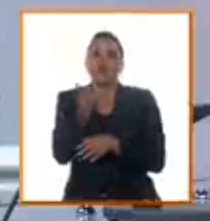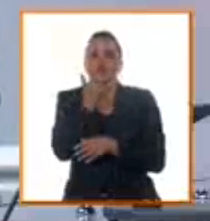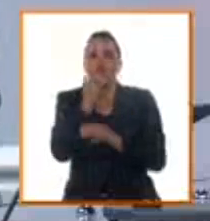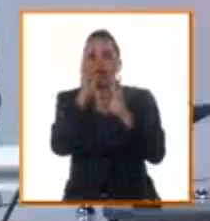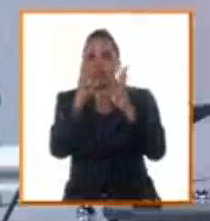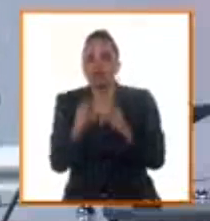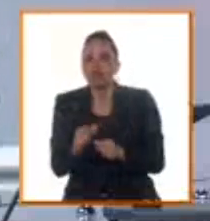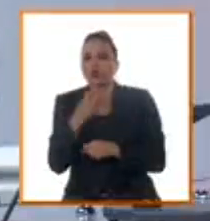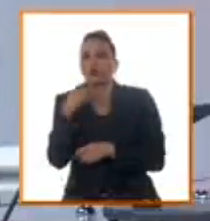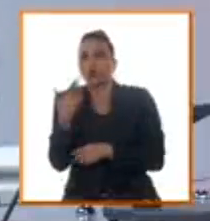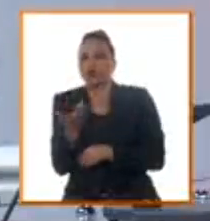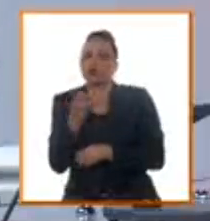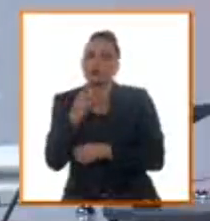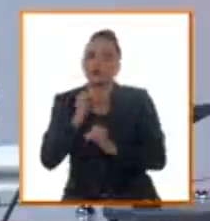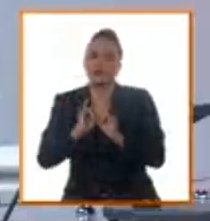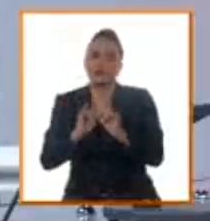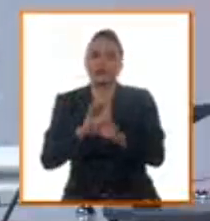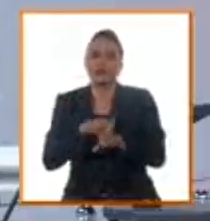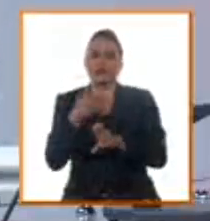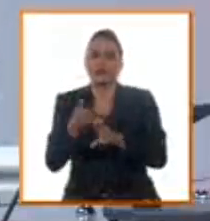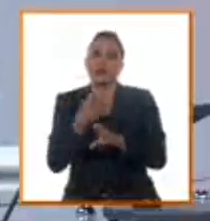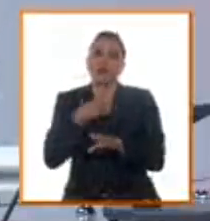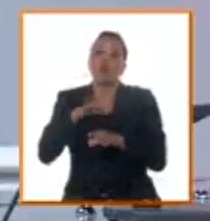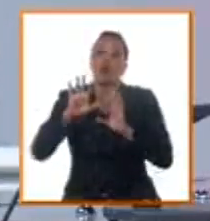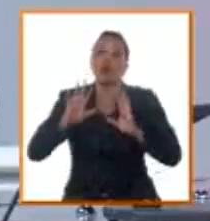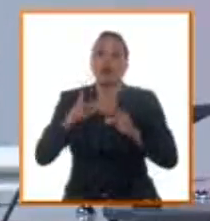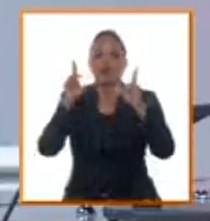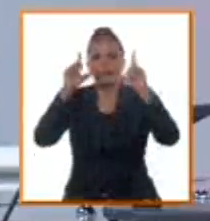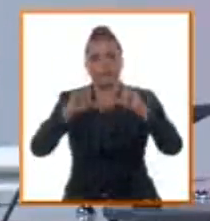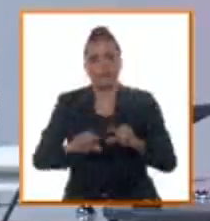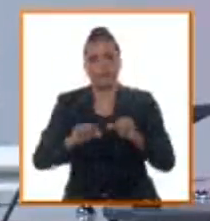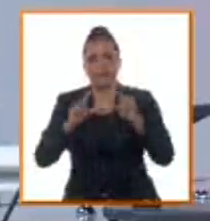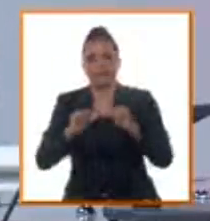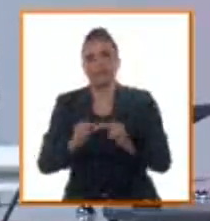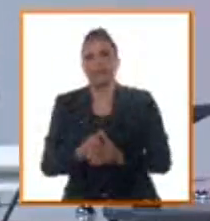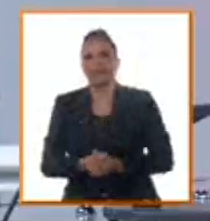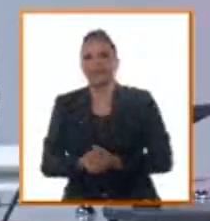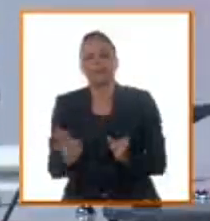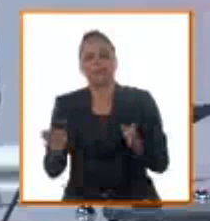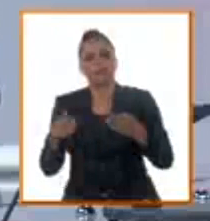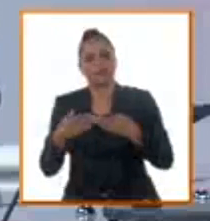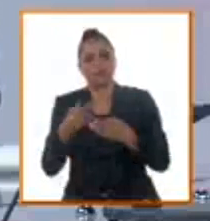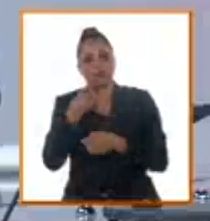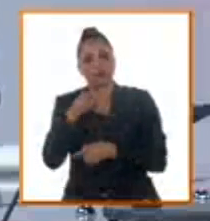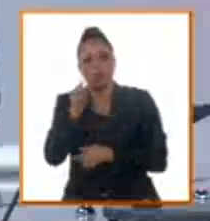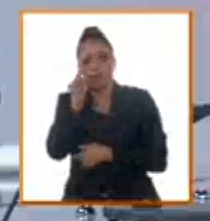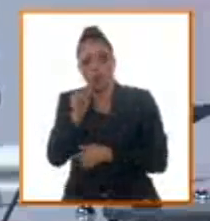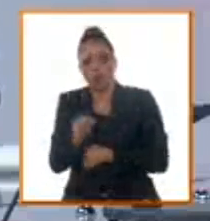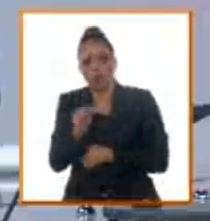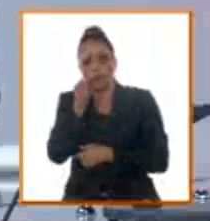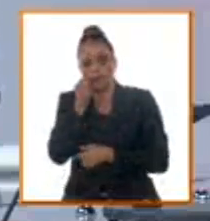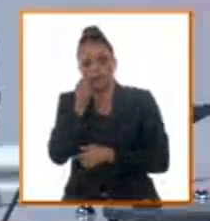otro carácter sean mínimas, como hasta ahora ha sido. Cierro con Osvaldo. Osvaldo,